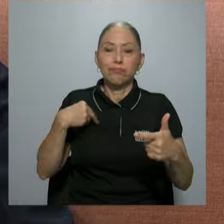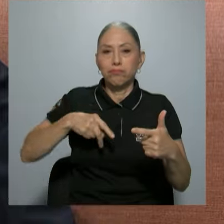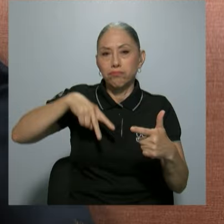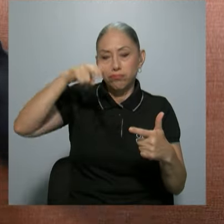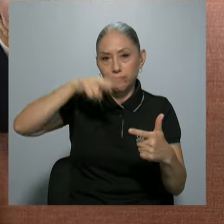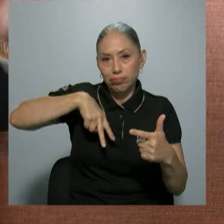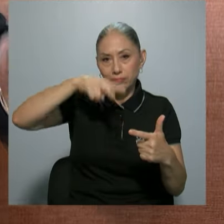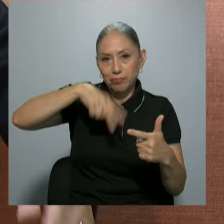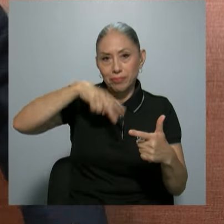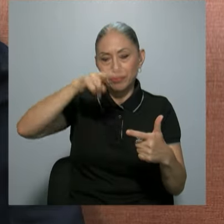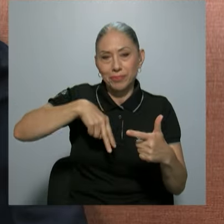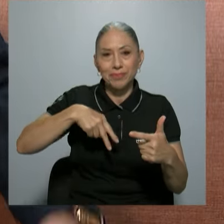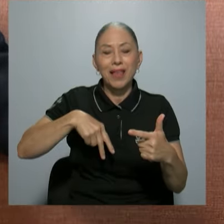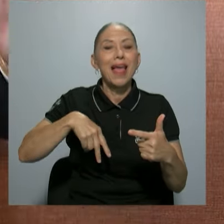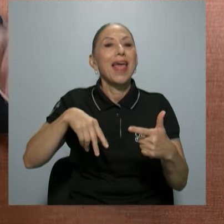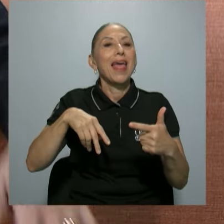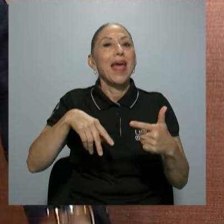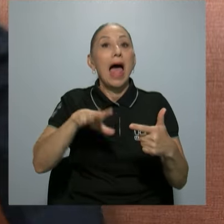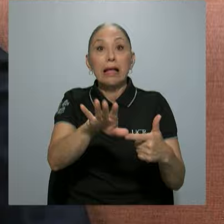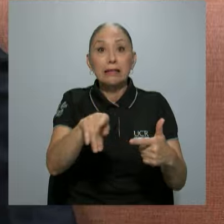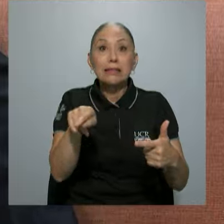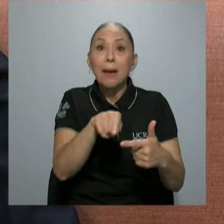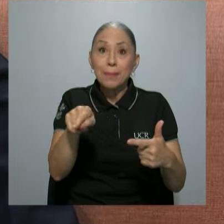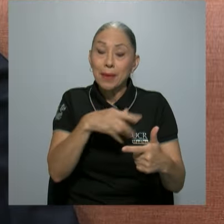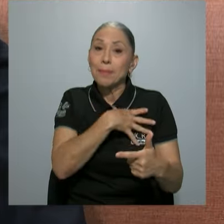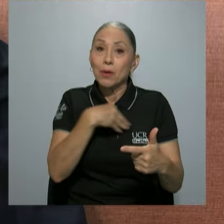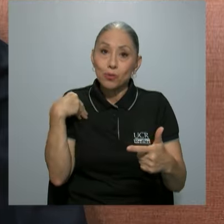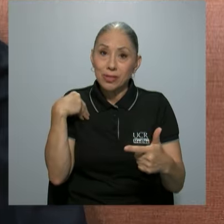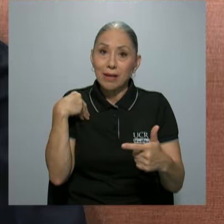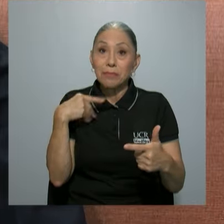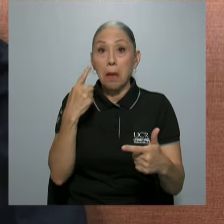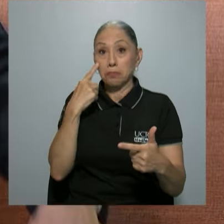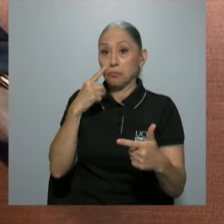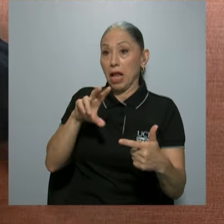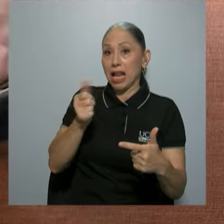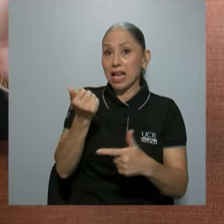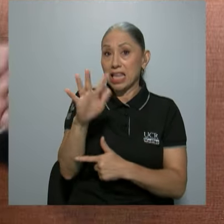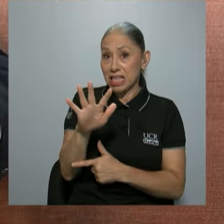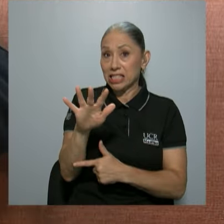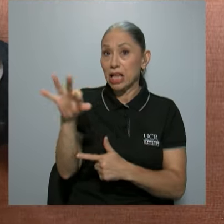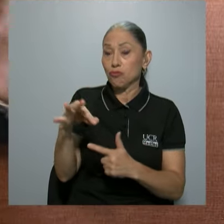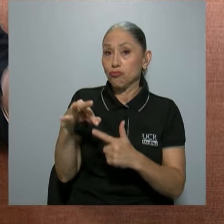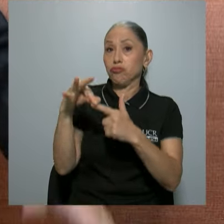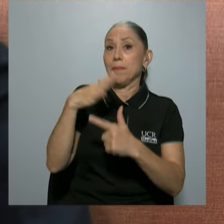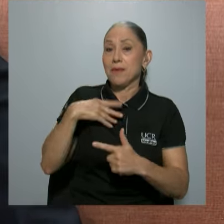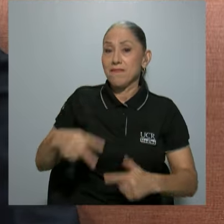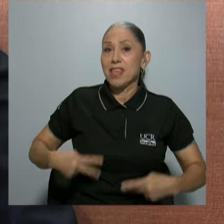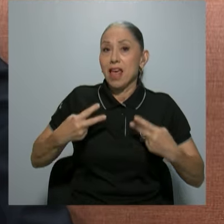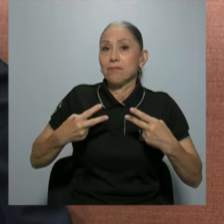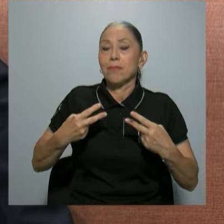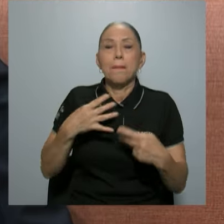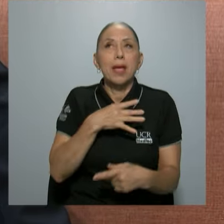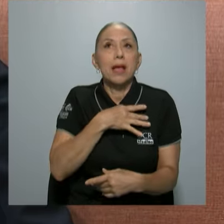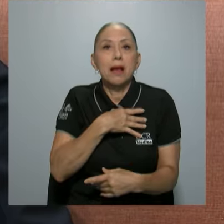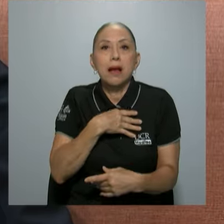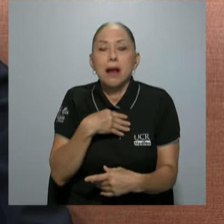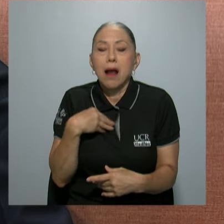lectura. Me gusta también, por cierto, el Canal 15 en eso es protagonista en mi vida, porque me encantan los documentales